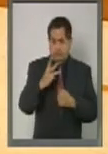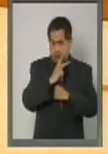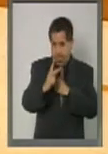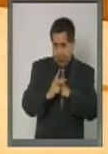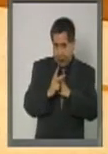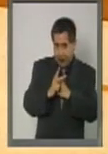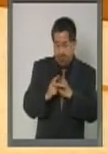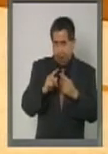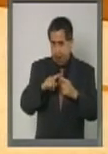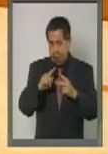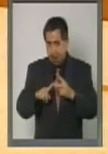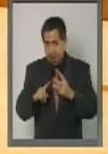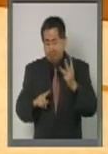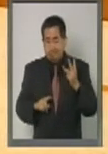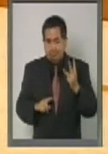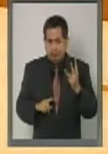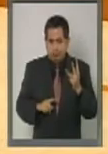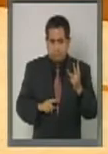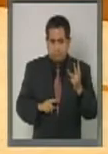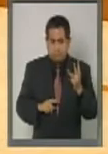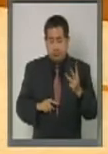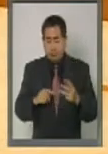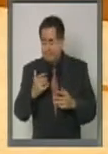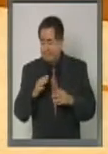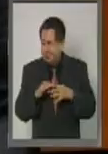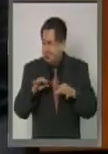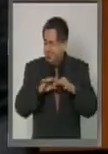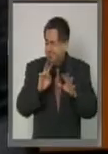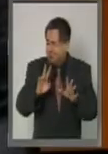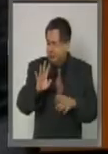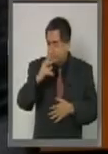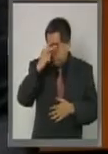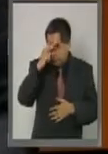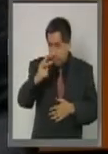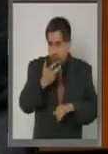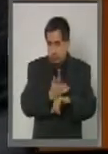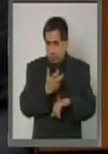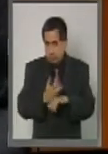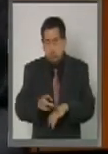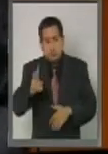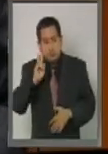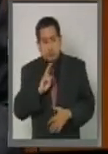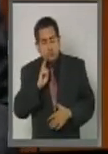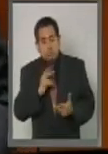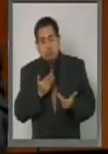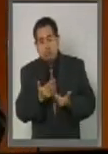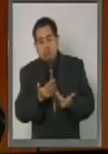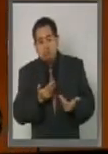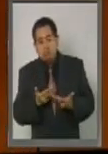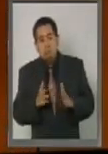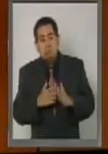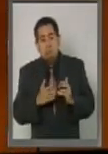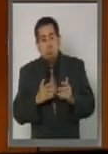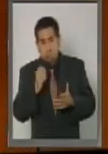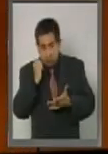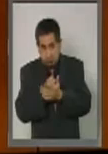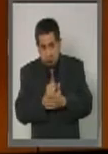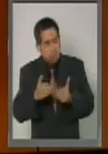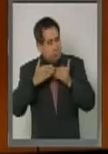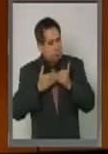particularmente entre México y Estados Unidos, se da la convivencia durante décadas por